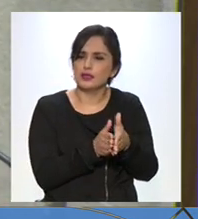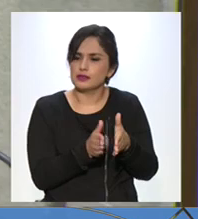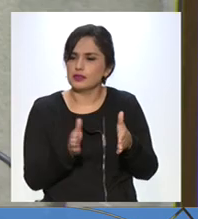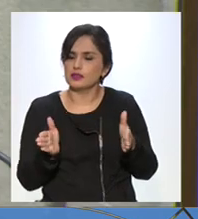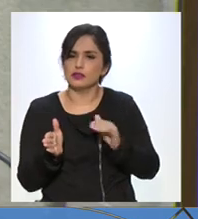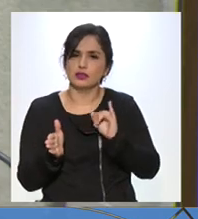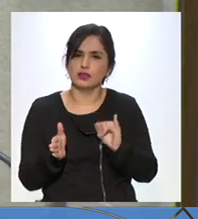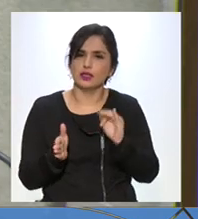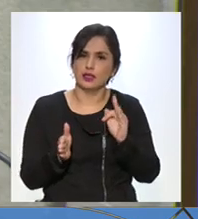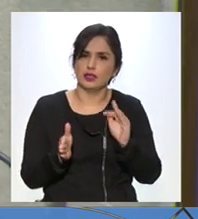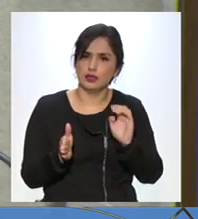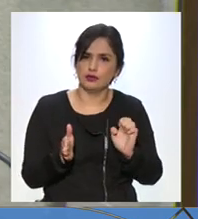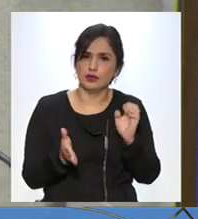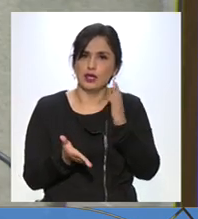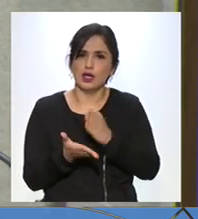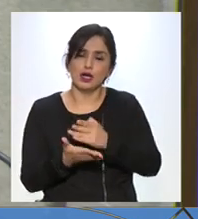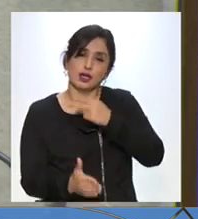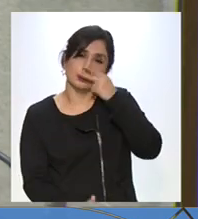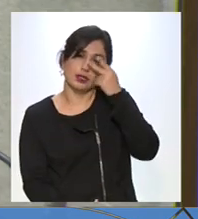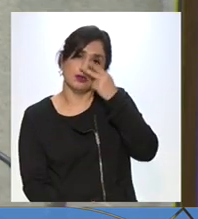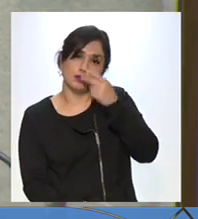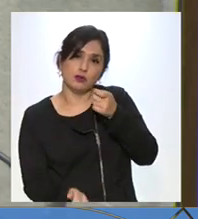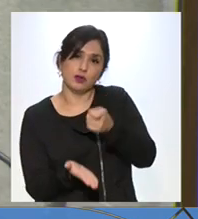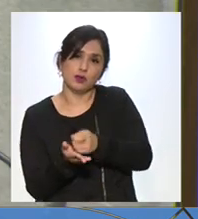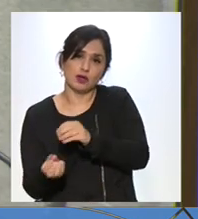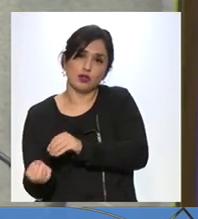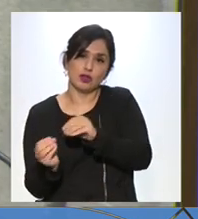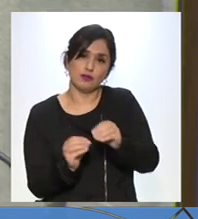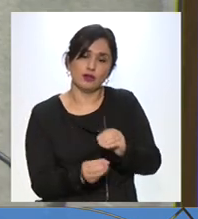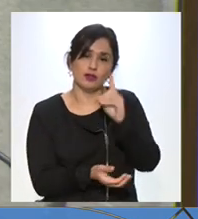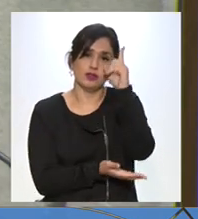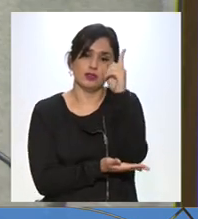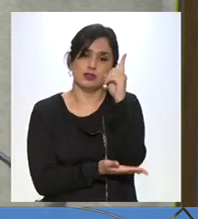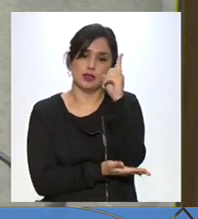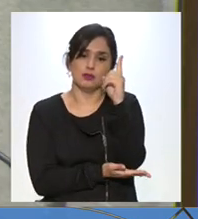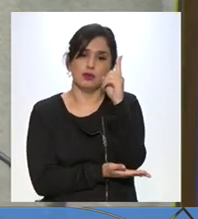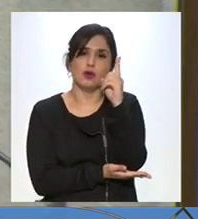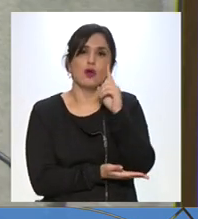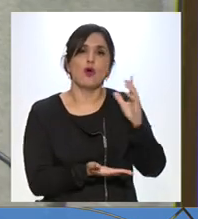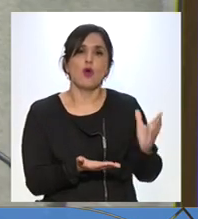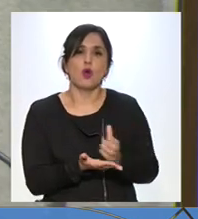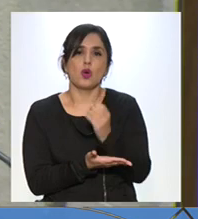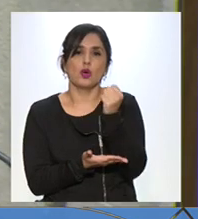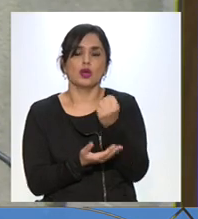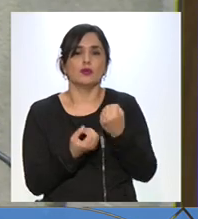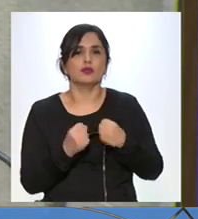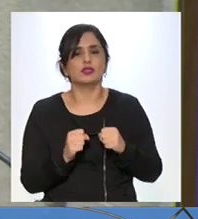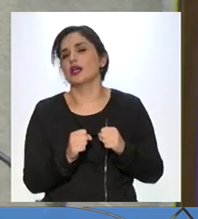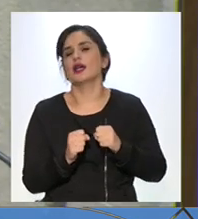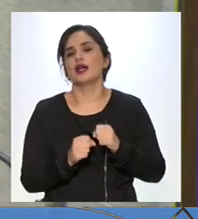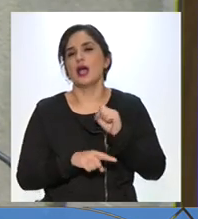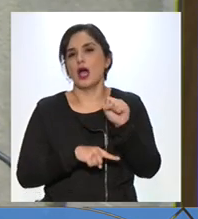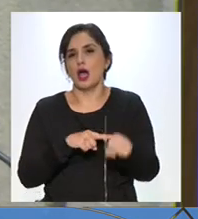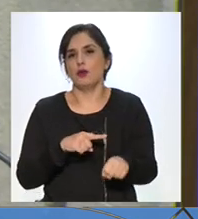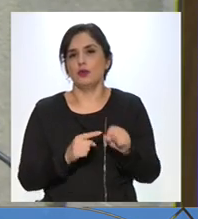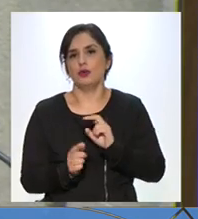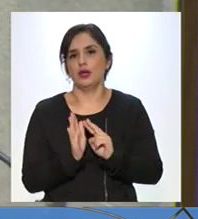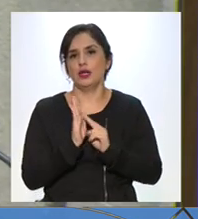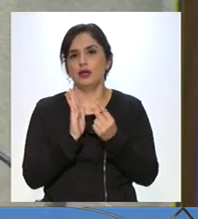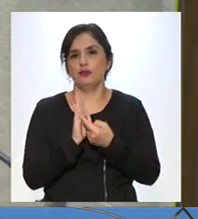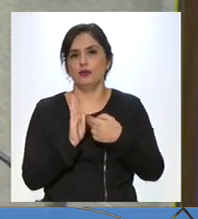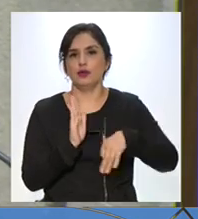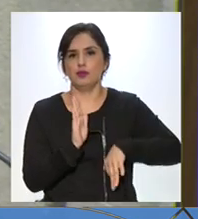a noviembre con pago diferido en diciembre, sino que adicionalmente si logramos sacar adelante la reforma previsional, que es lo que estamos